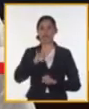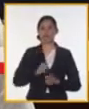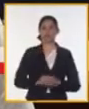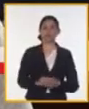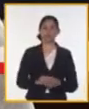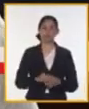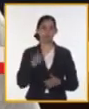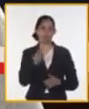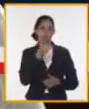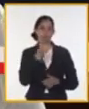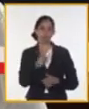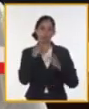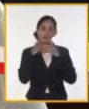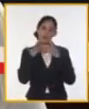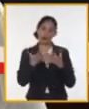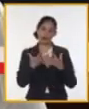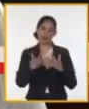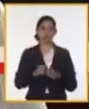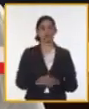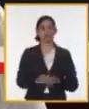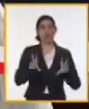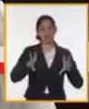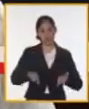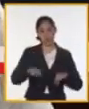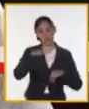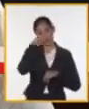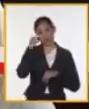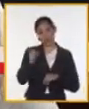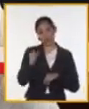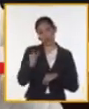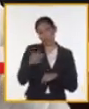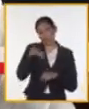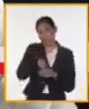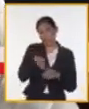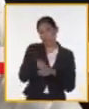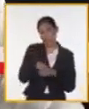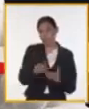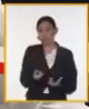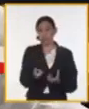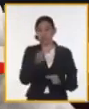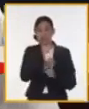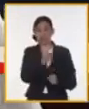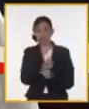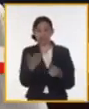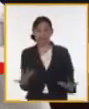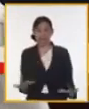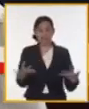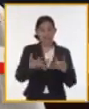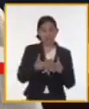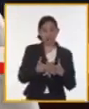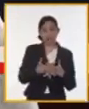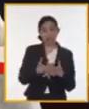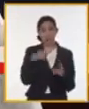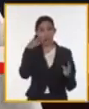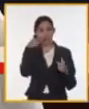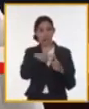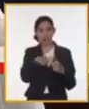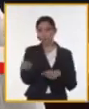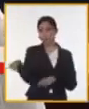la revolución, porque ciertamente como organizaciones hermanas tenemos prácticamente los mismos objetivos, los mismos